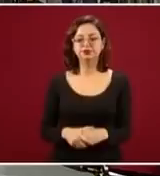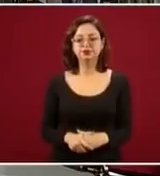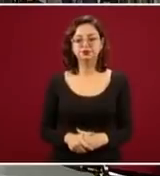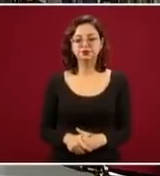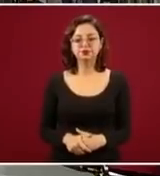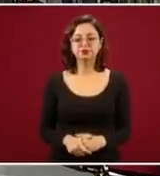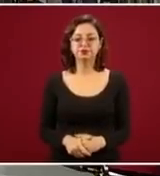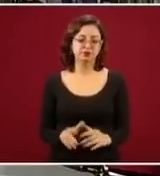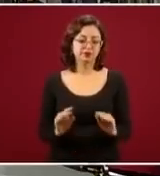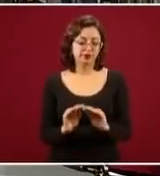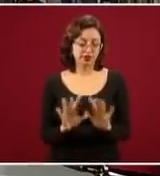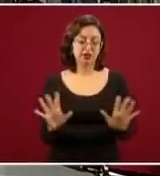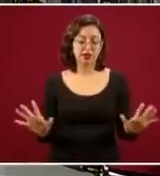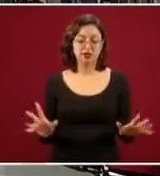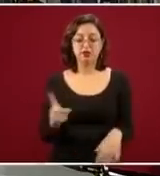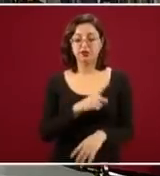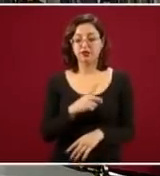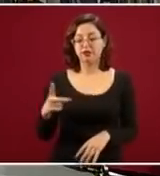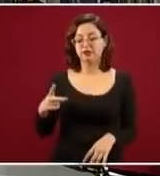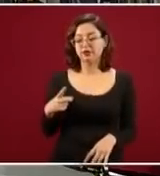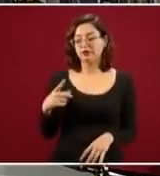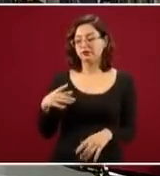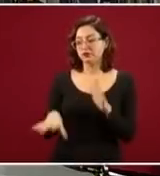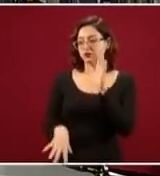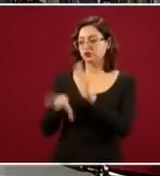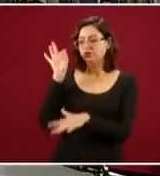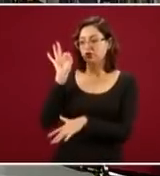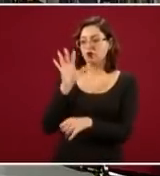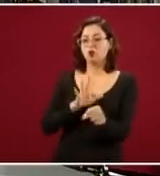necesitamos resolver qué empresas